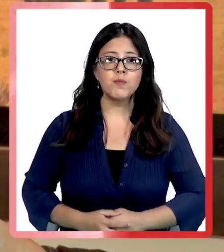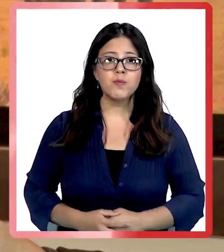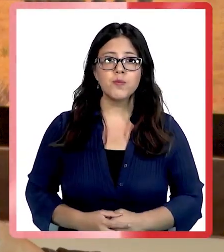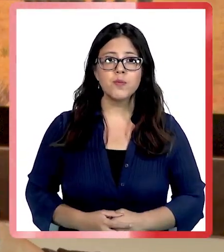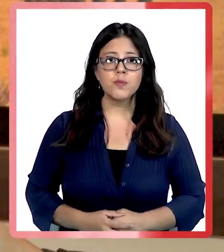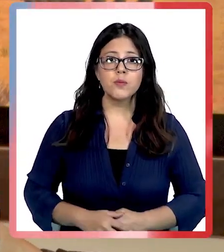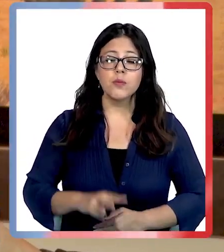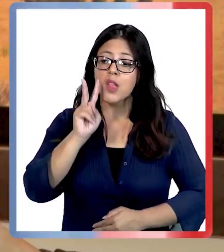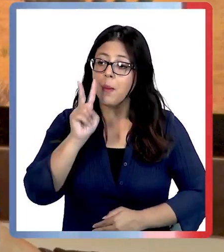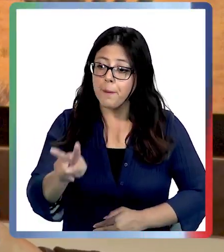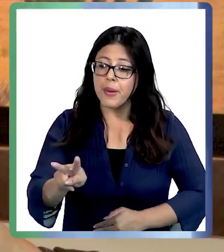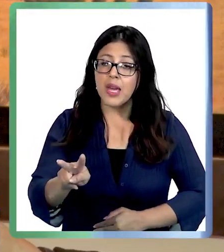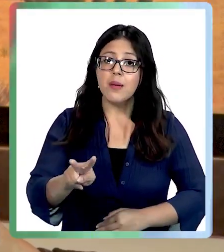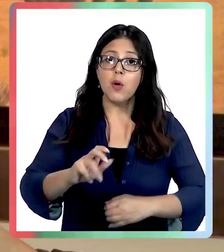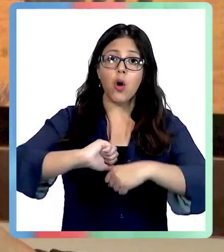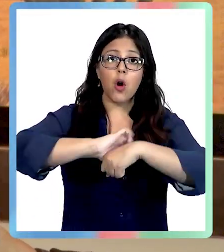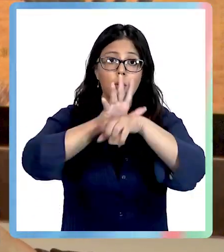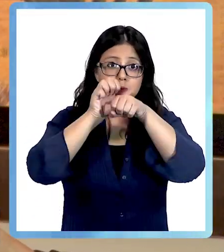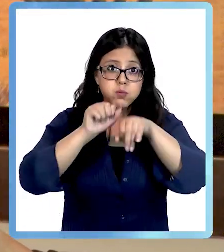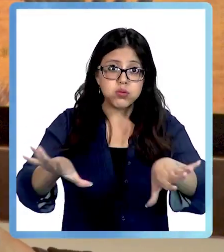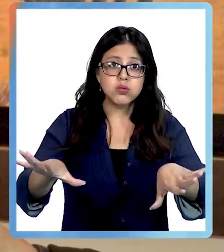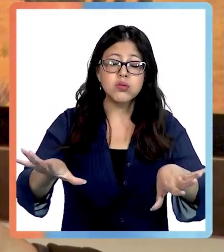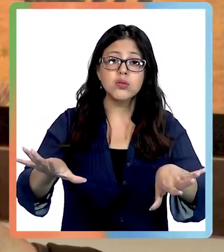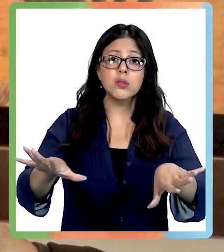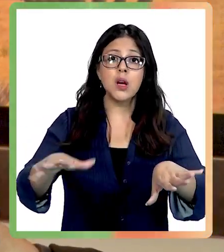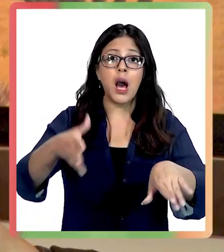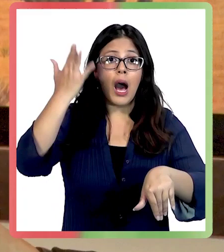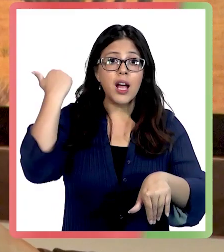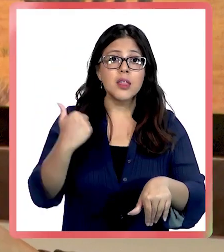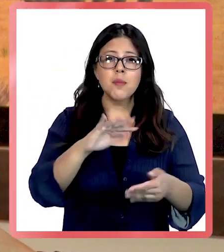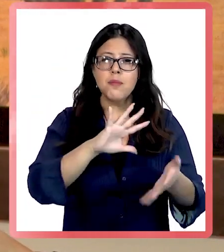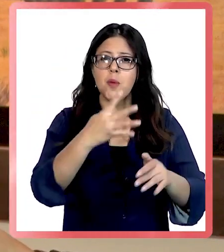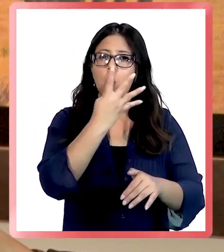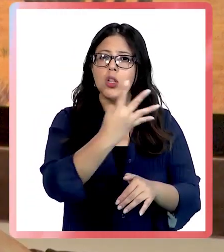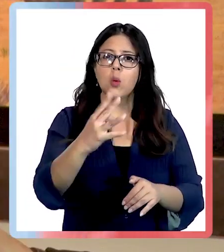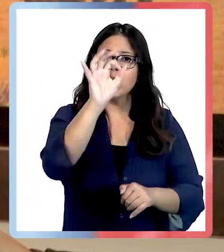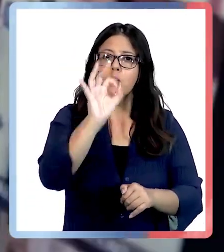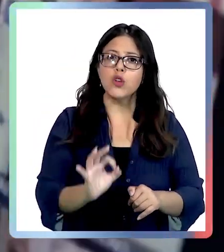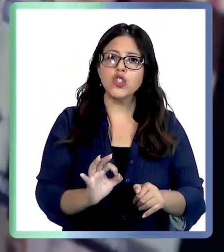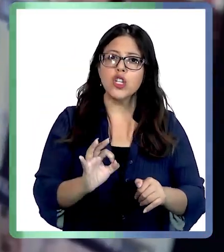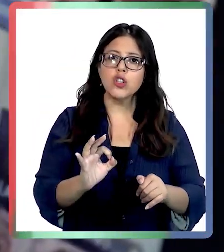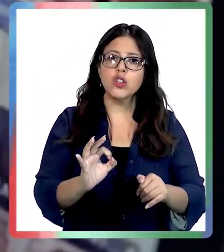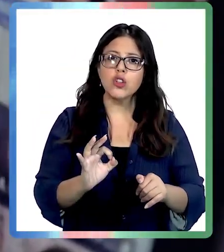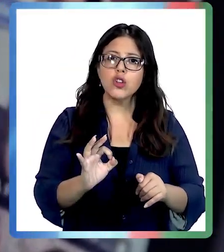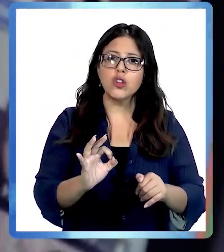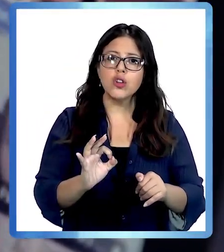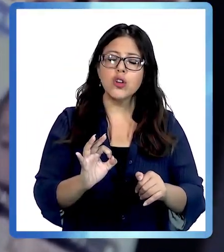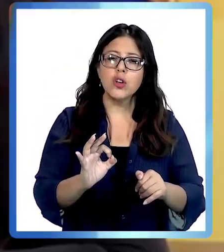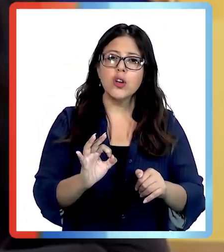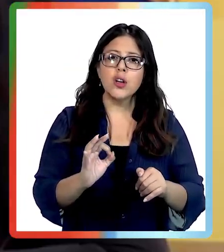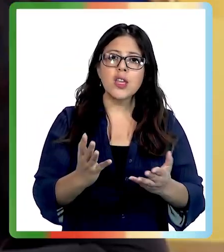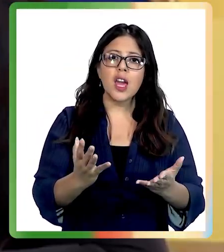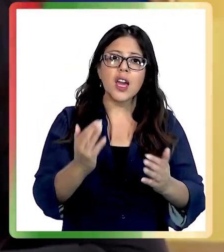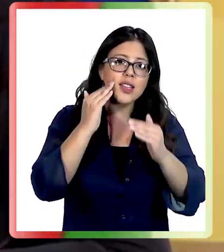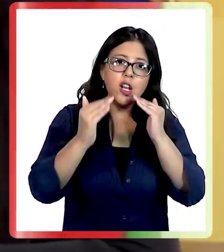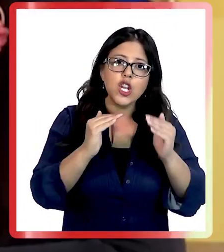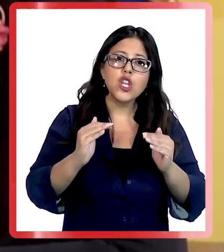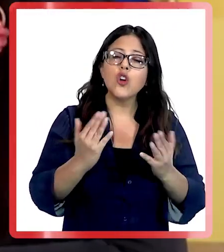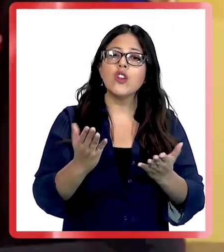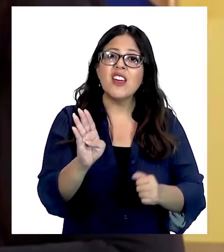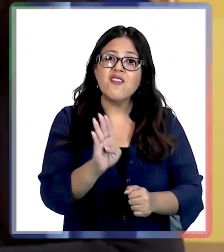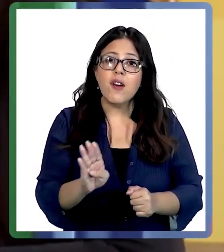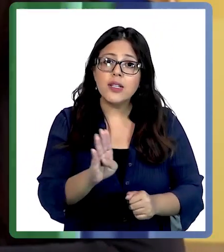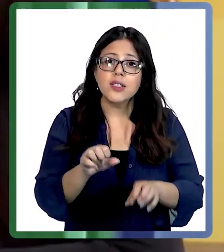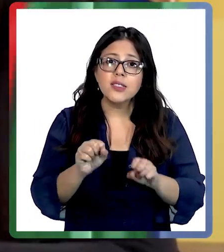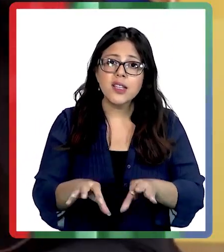44% de los niños de primaria en América Latina No tuvieron posibilidades de conexión al